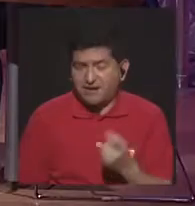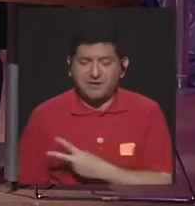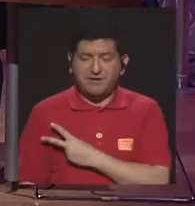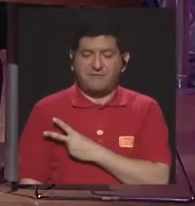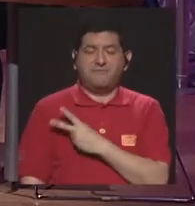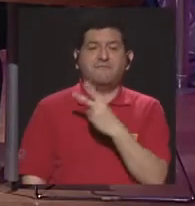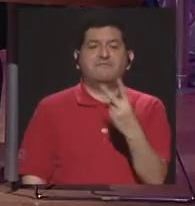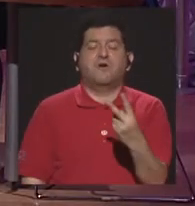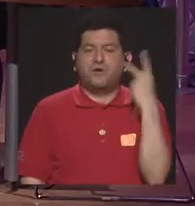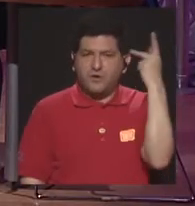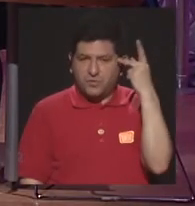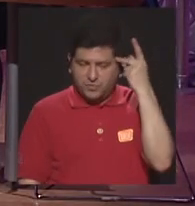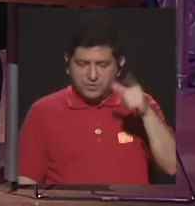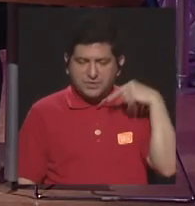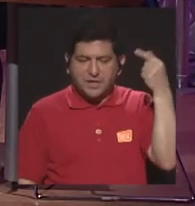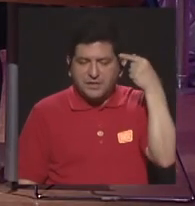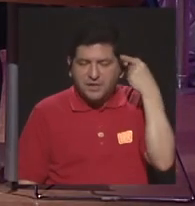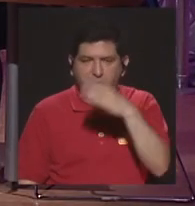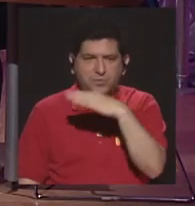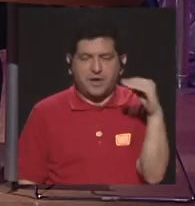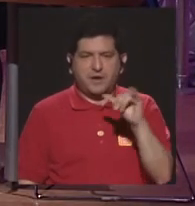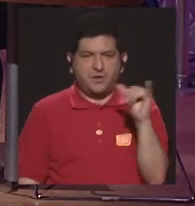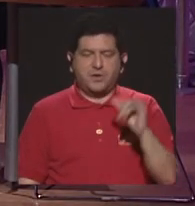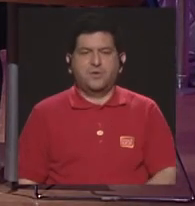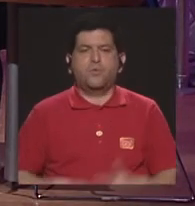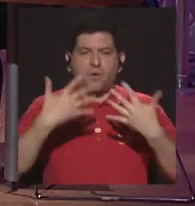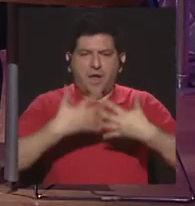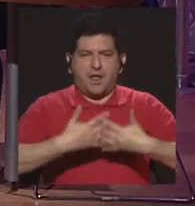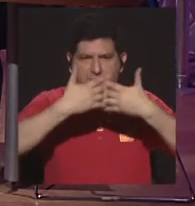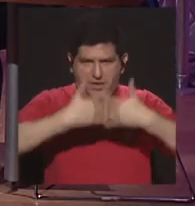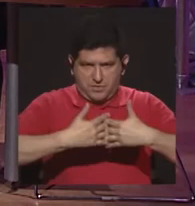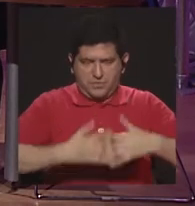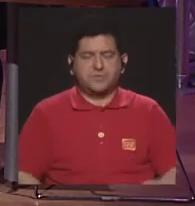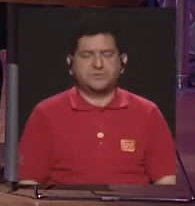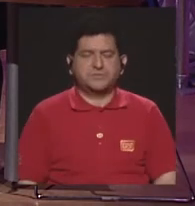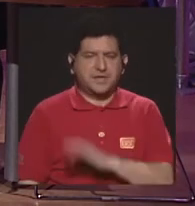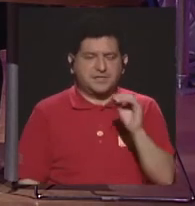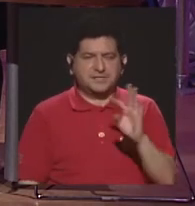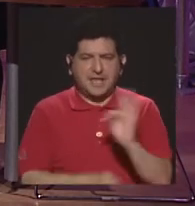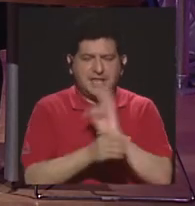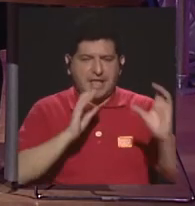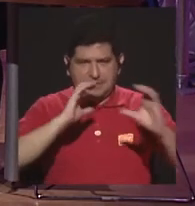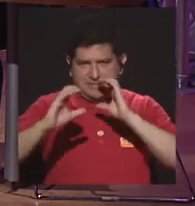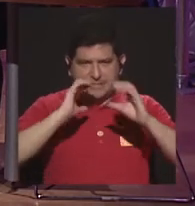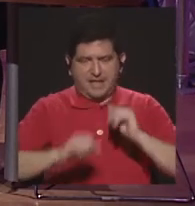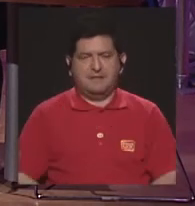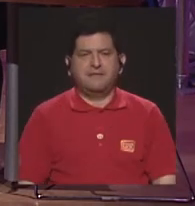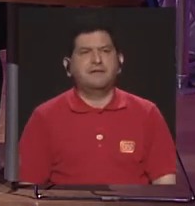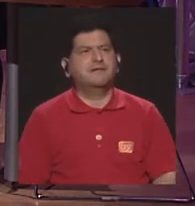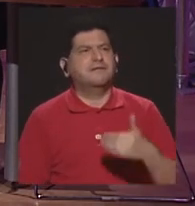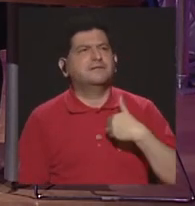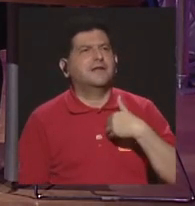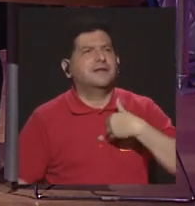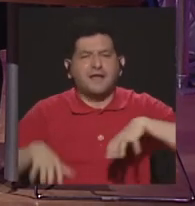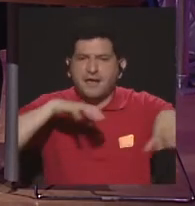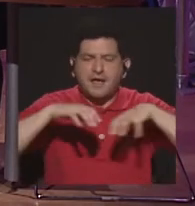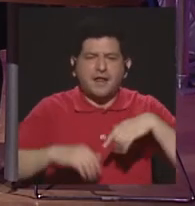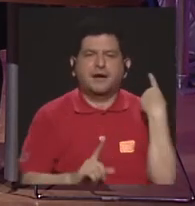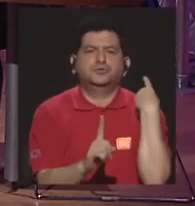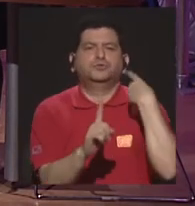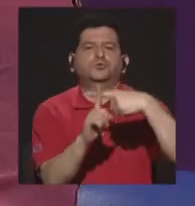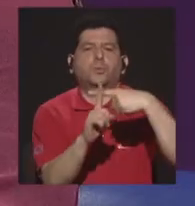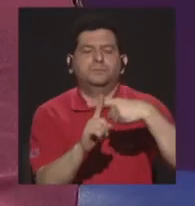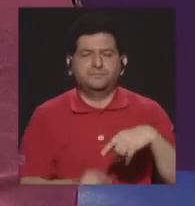voluntad política por parte de los estados y por parte de los industriales de los medios y de telecomunicaciones, una acción